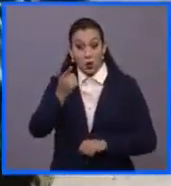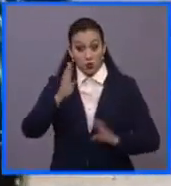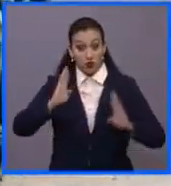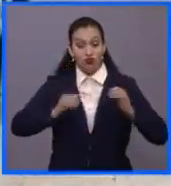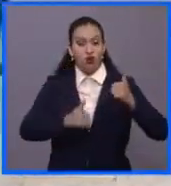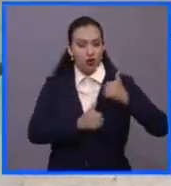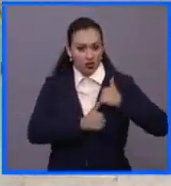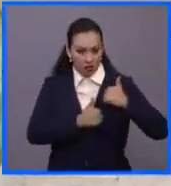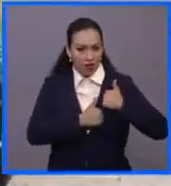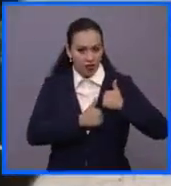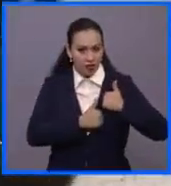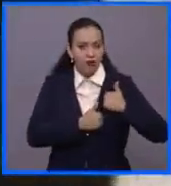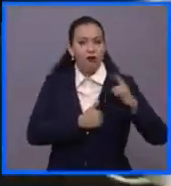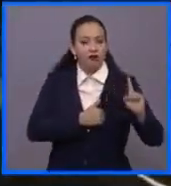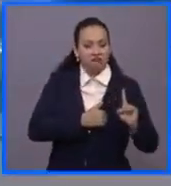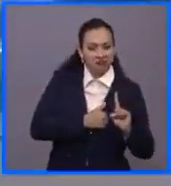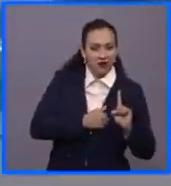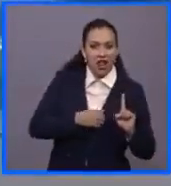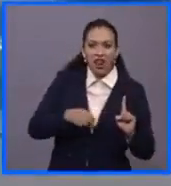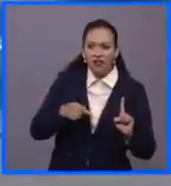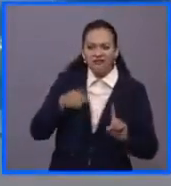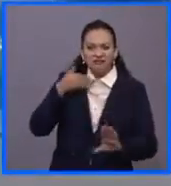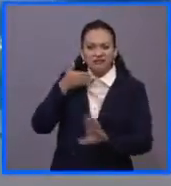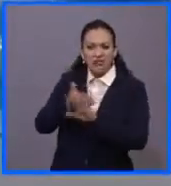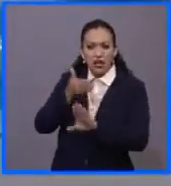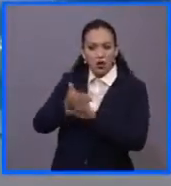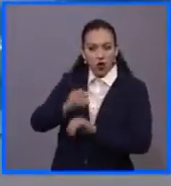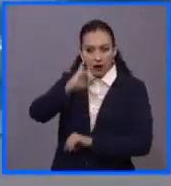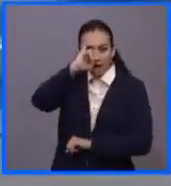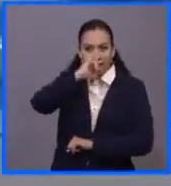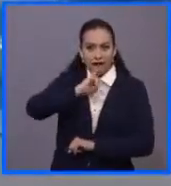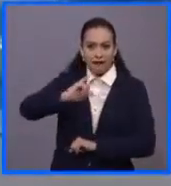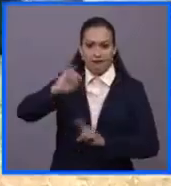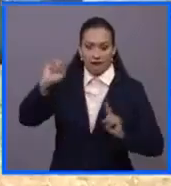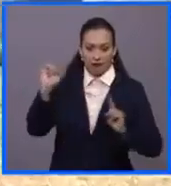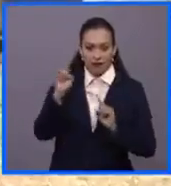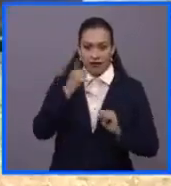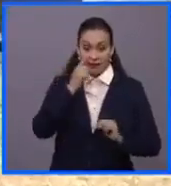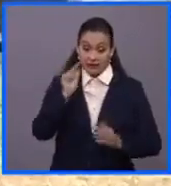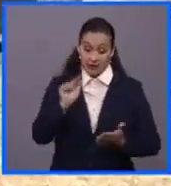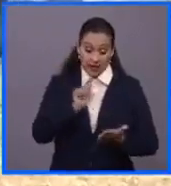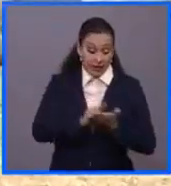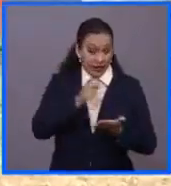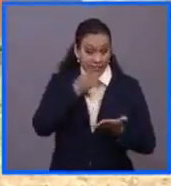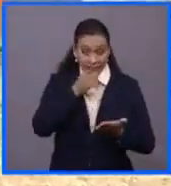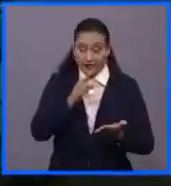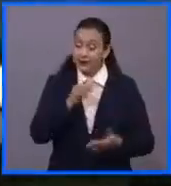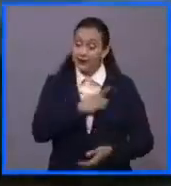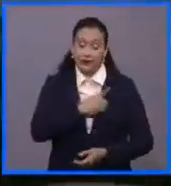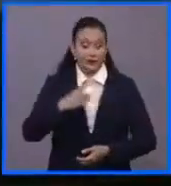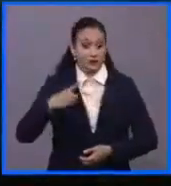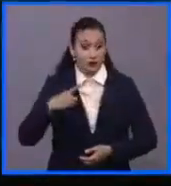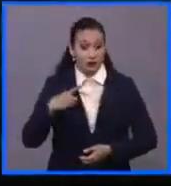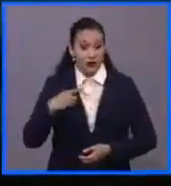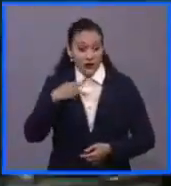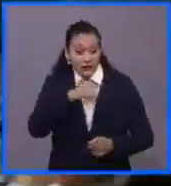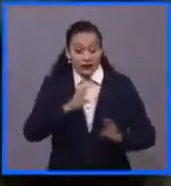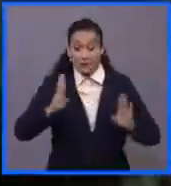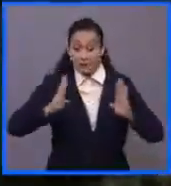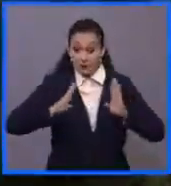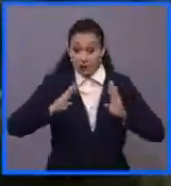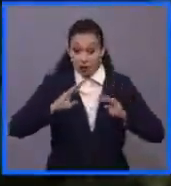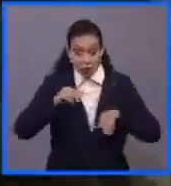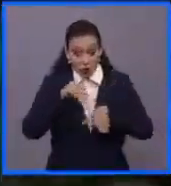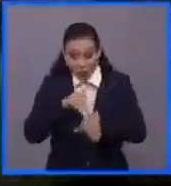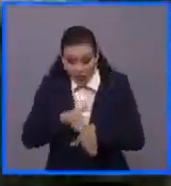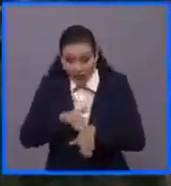sancionado por incurrir en dicha conducta, quien argumentó que la norma era inconstitucional por violar dicho principio. El afectado impugnó